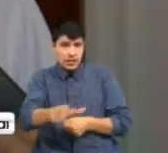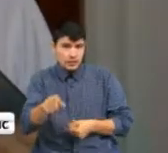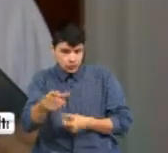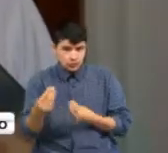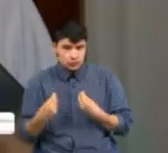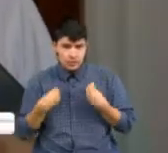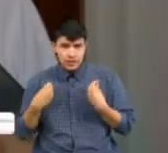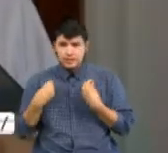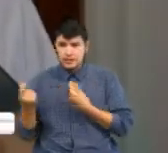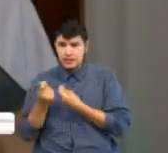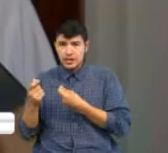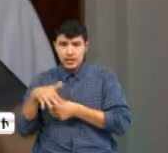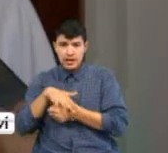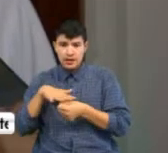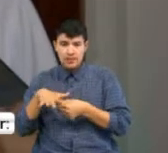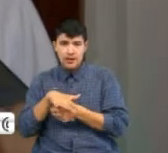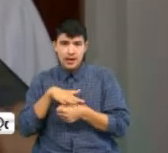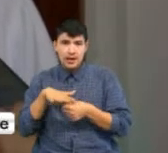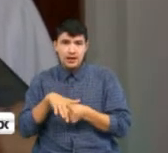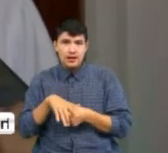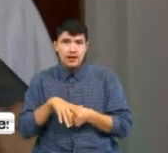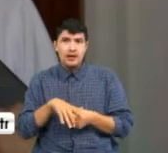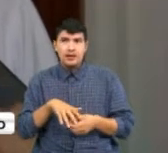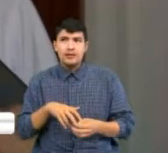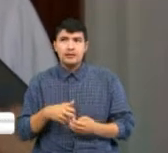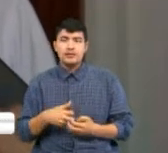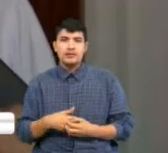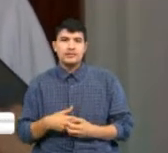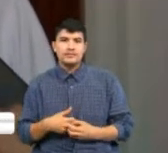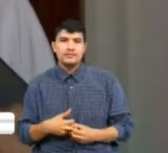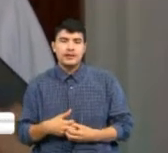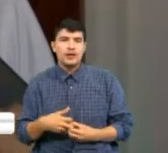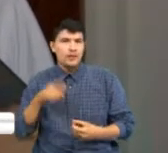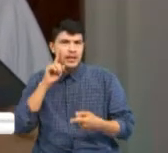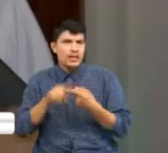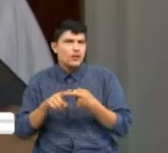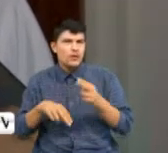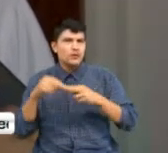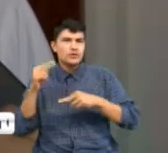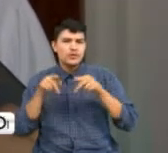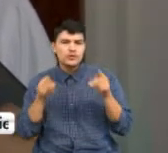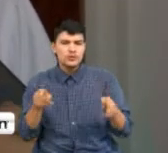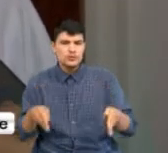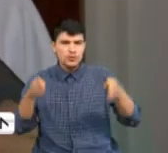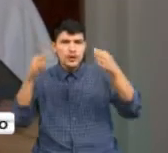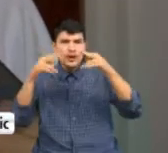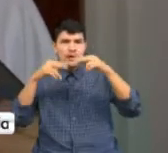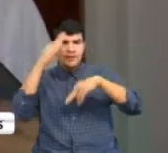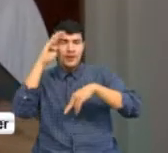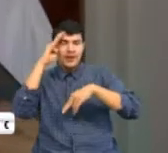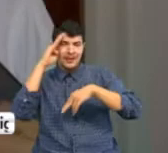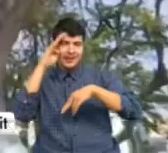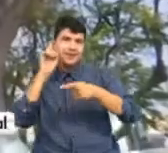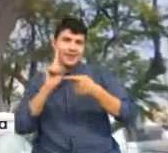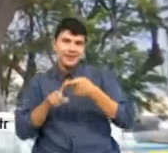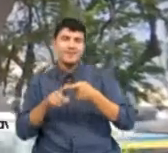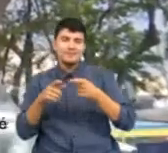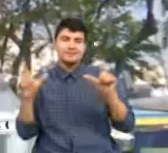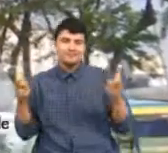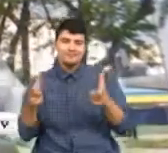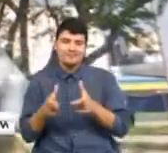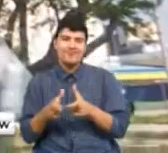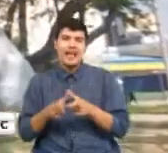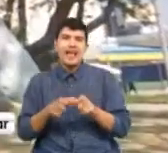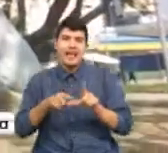habitan en estos barrios y que por supuesto para que los índices de criminalidad que se están presentando allá disminuyan notablemente la